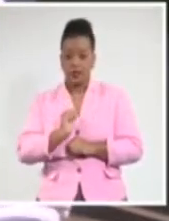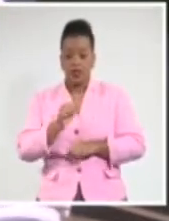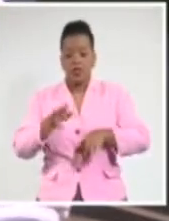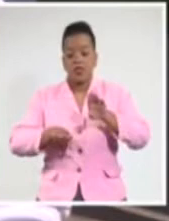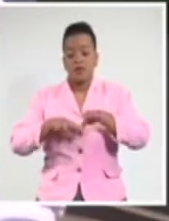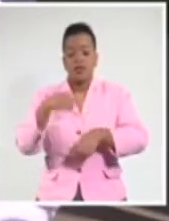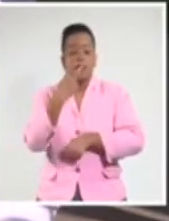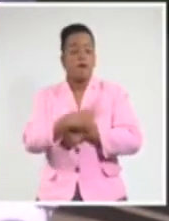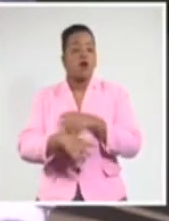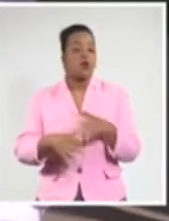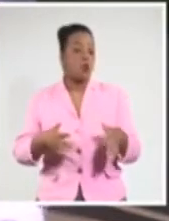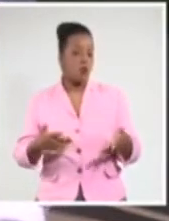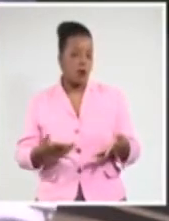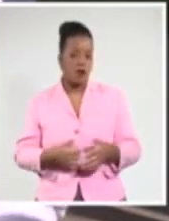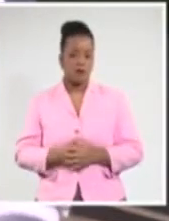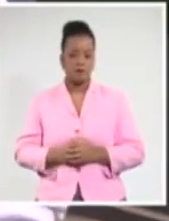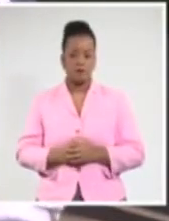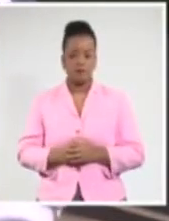país